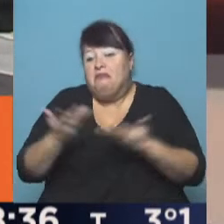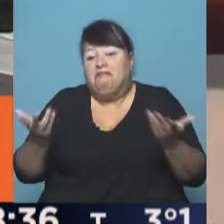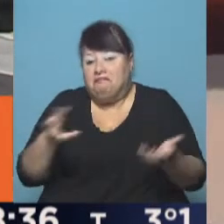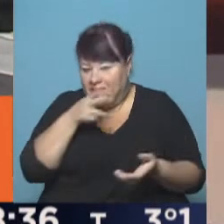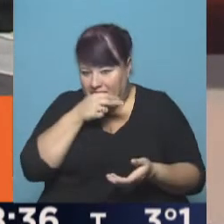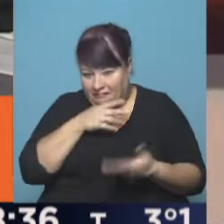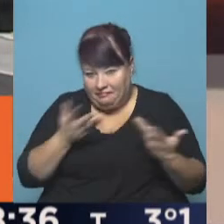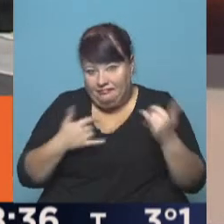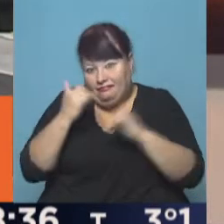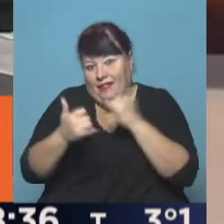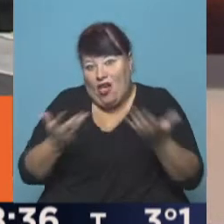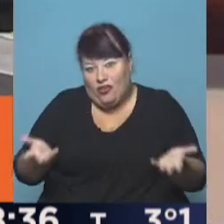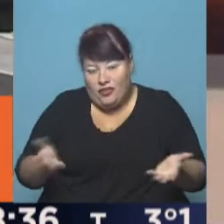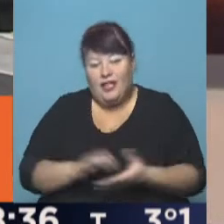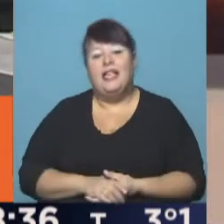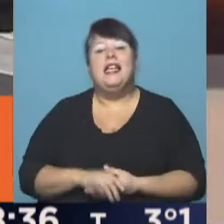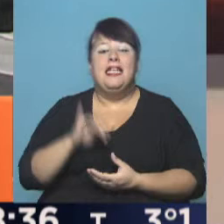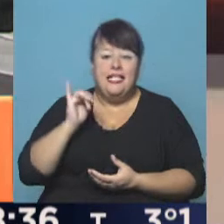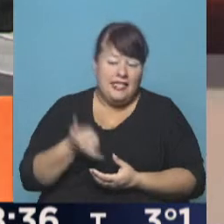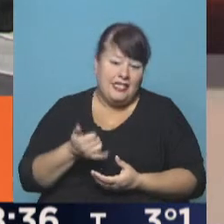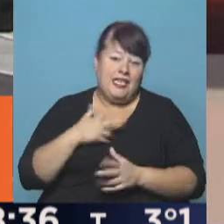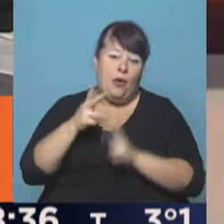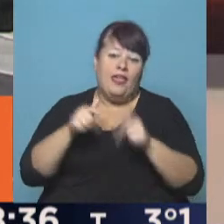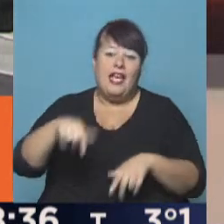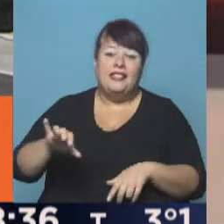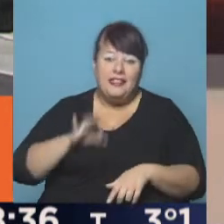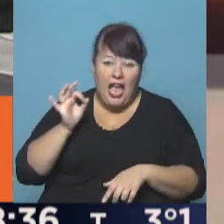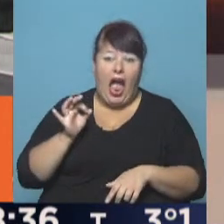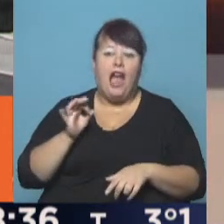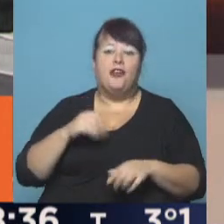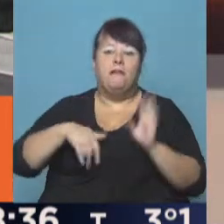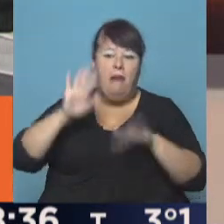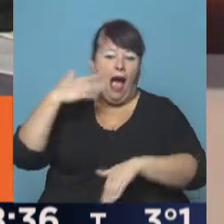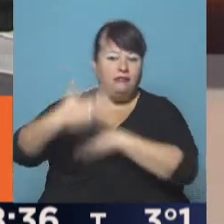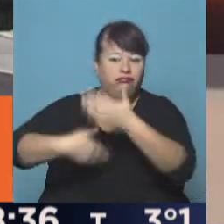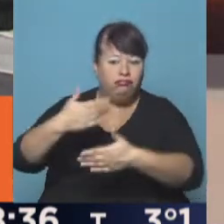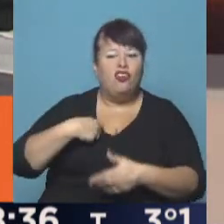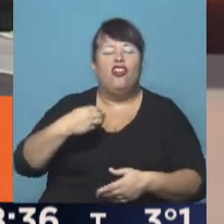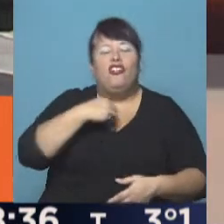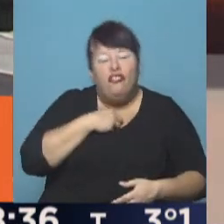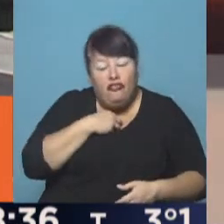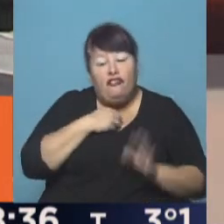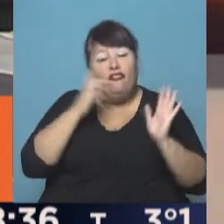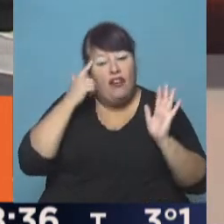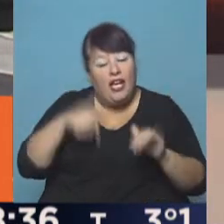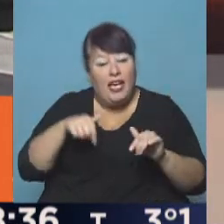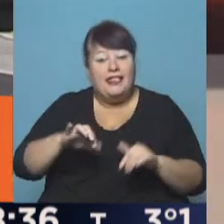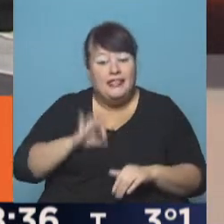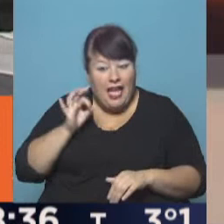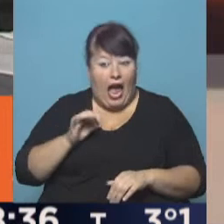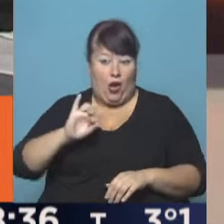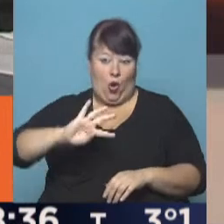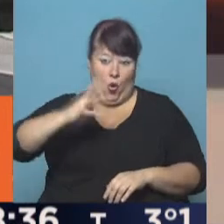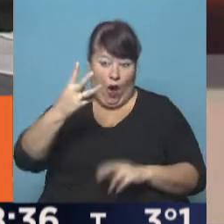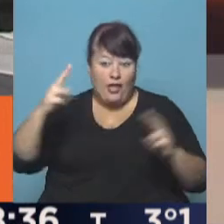para decir si debo decir que este año hay un poco más de avance tengo fe en que este año en la